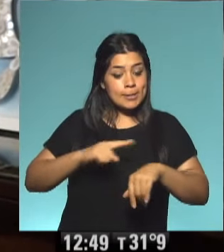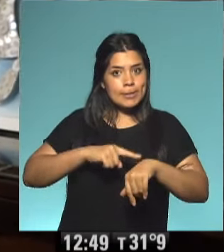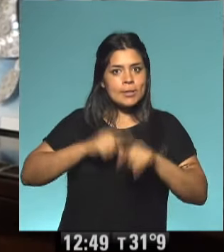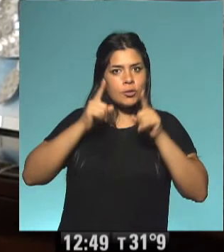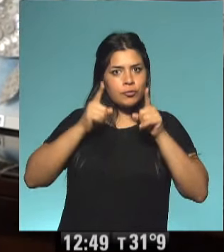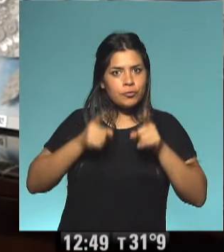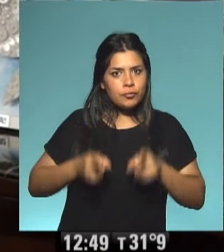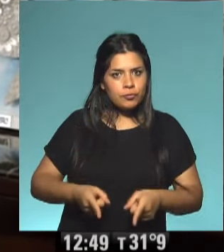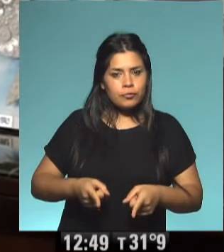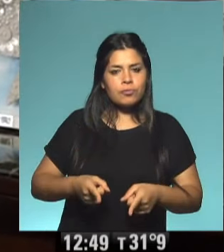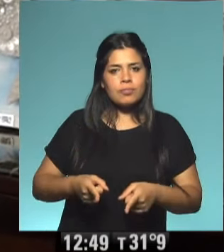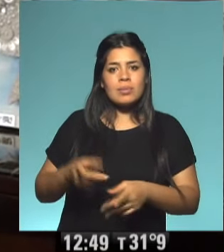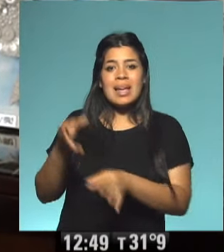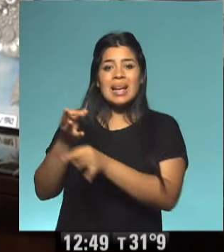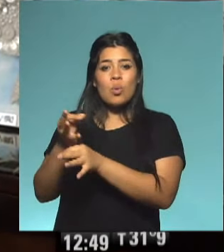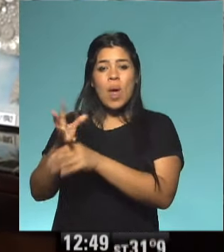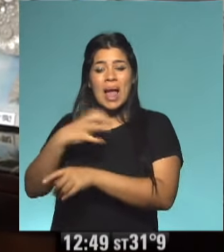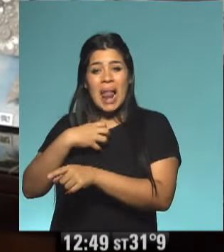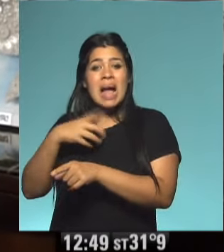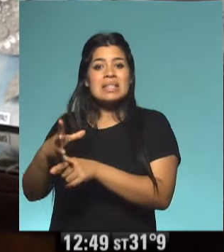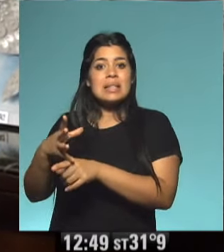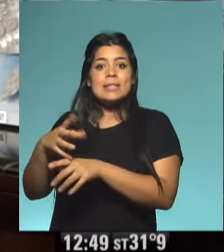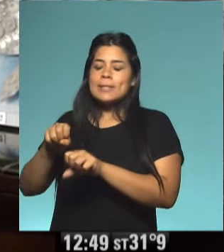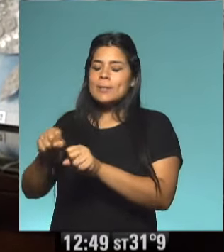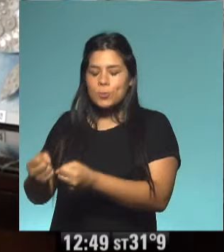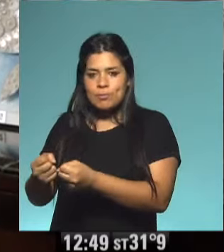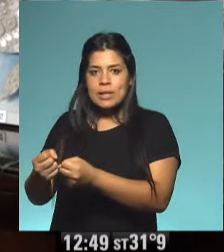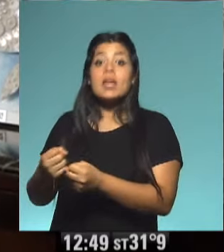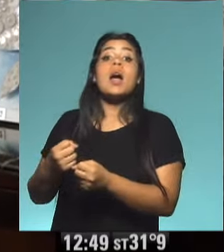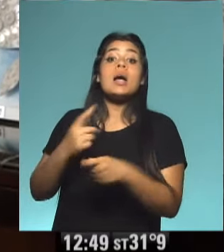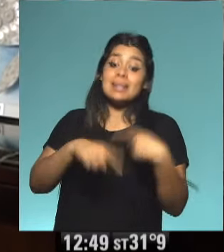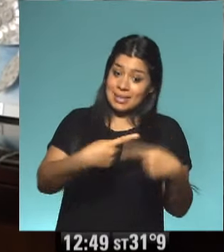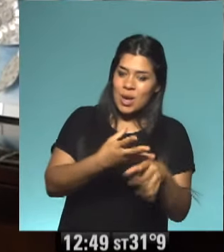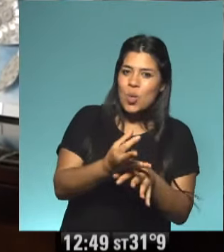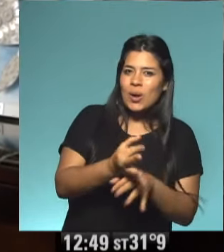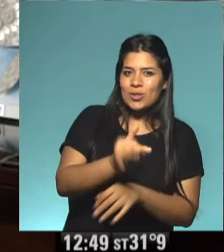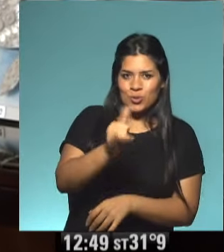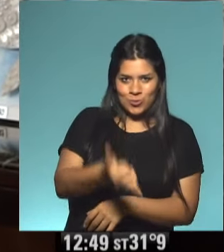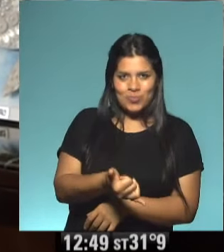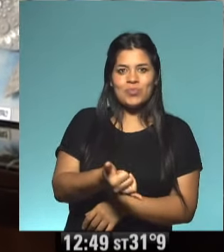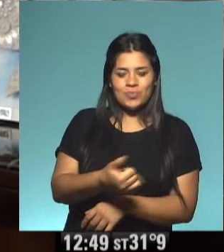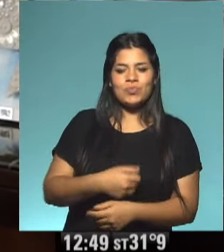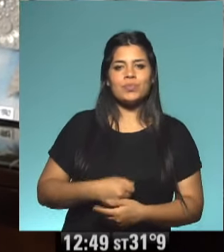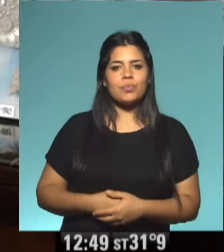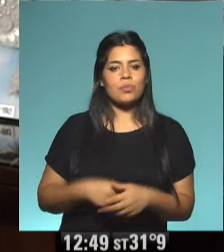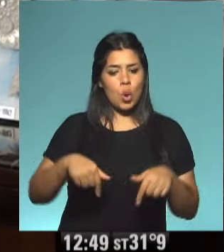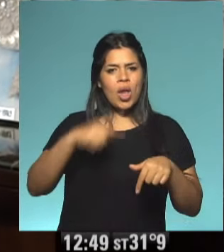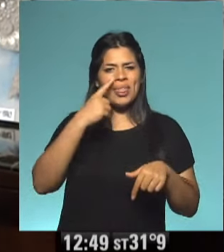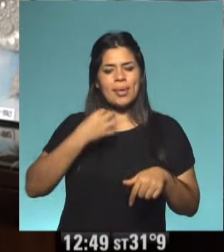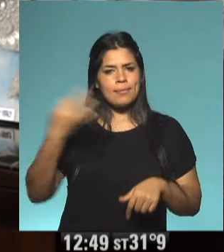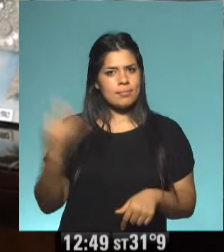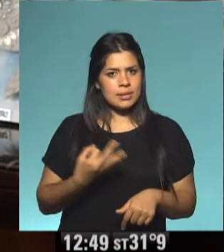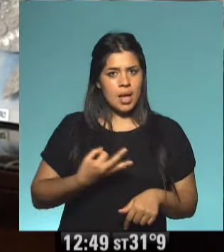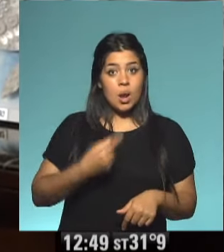que suspender las clases presenciales, pero asumir el desafío de seguir educando. Por eso, este día es muy especial para nosotros,